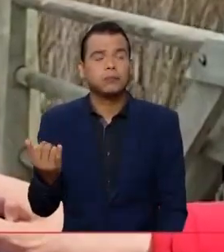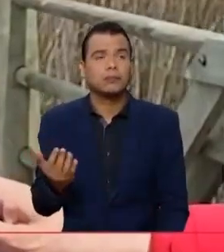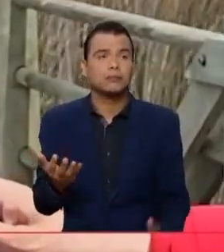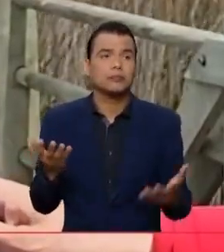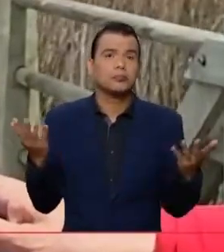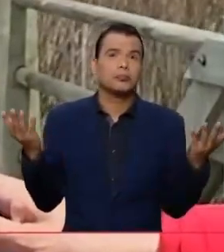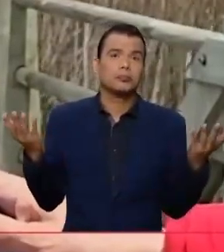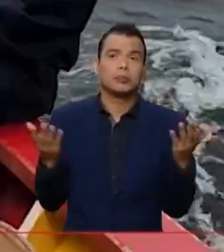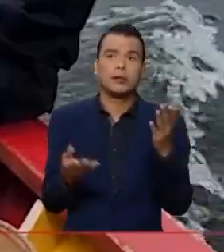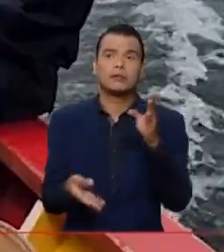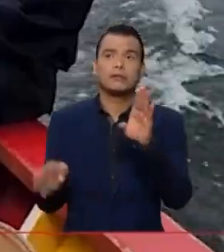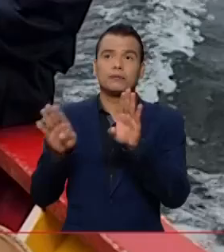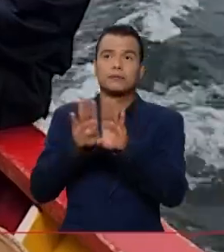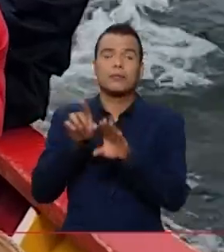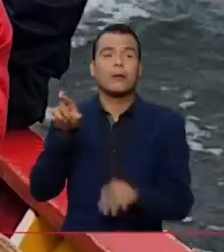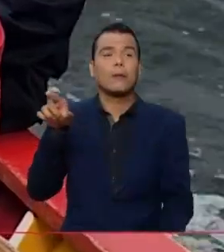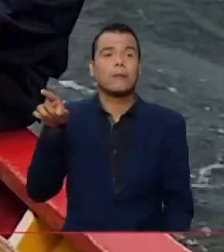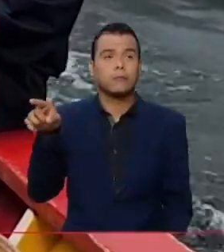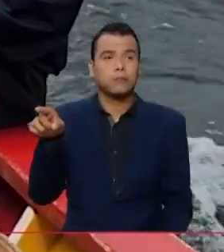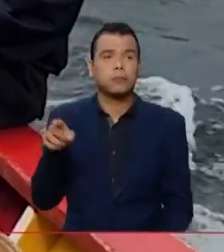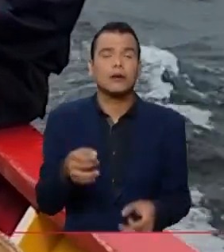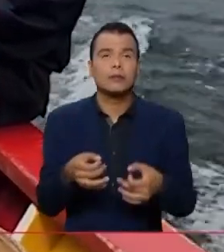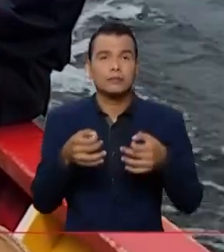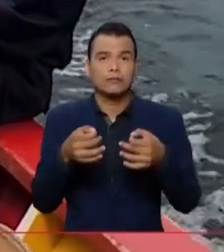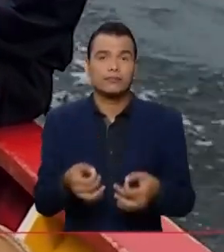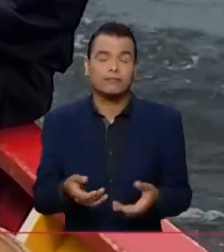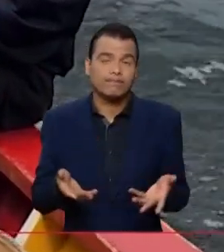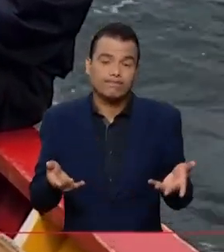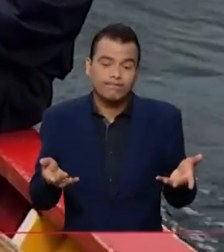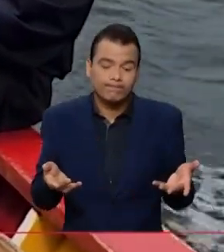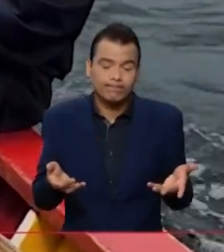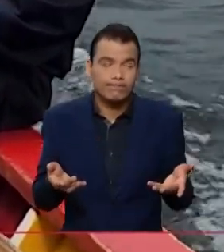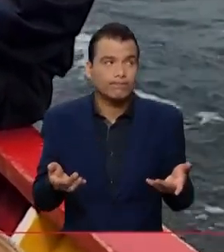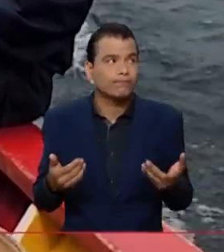pero que en el momento está suspendido. En el sector de la Laguna de la Cocha, en el